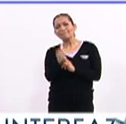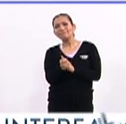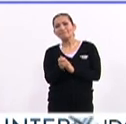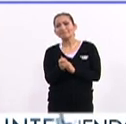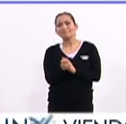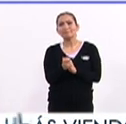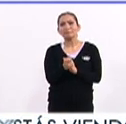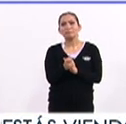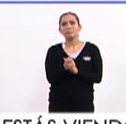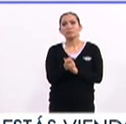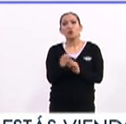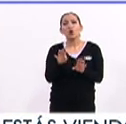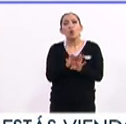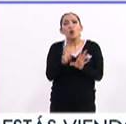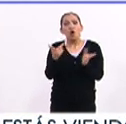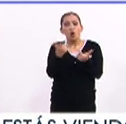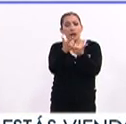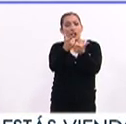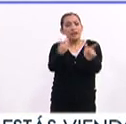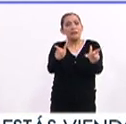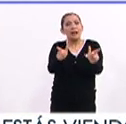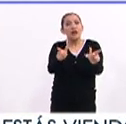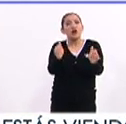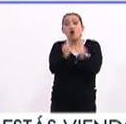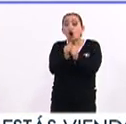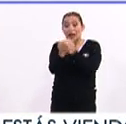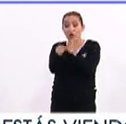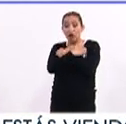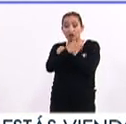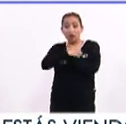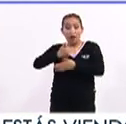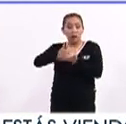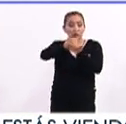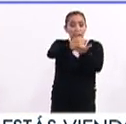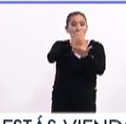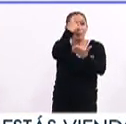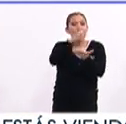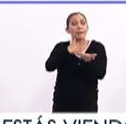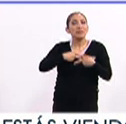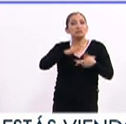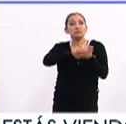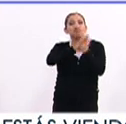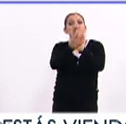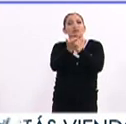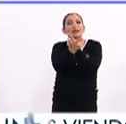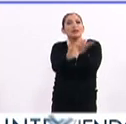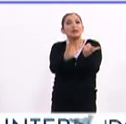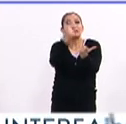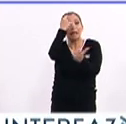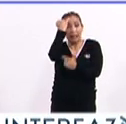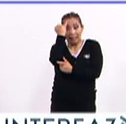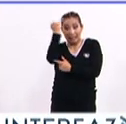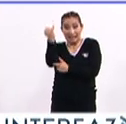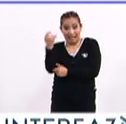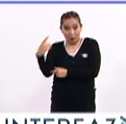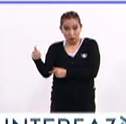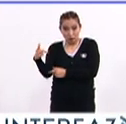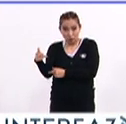ver con una liberación a través de la educación, y este tipo de